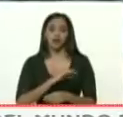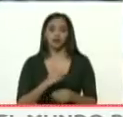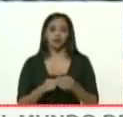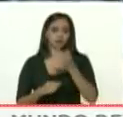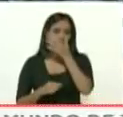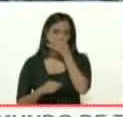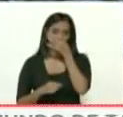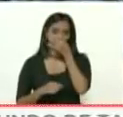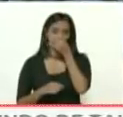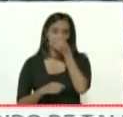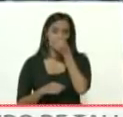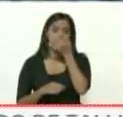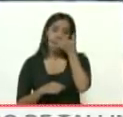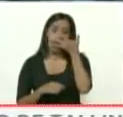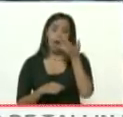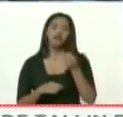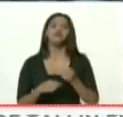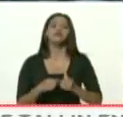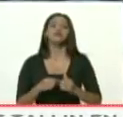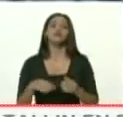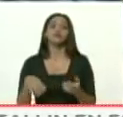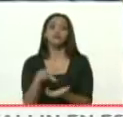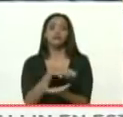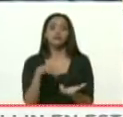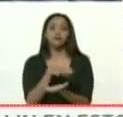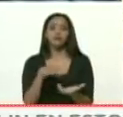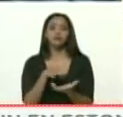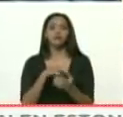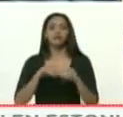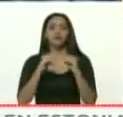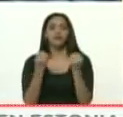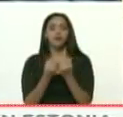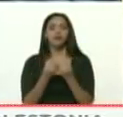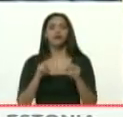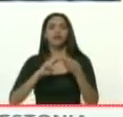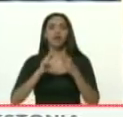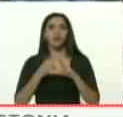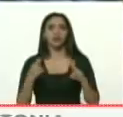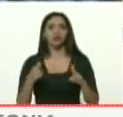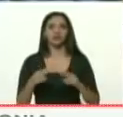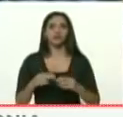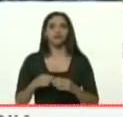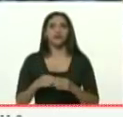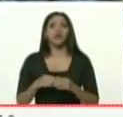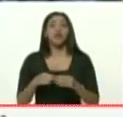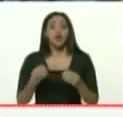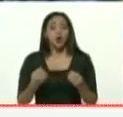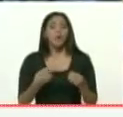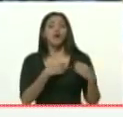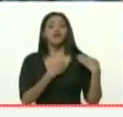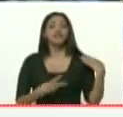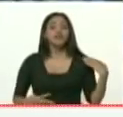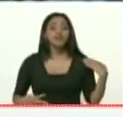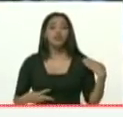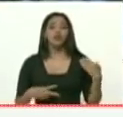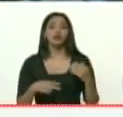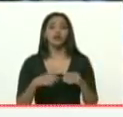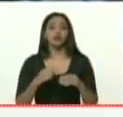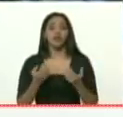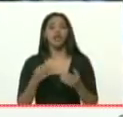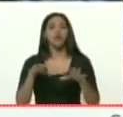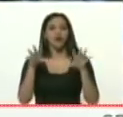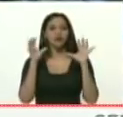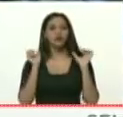que alteran el orden interno y la paz, están los servicios públicos. Y por eso, como vicepresidente de Obras Públicas y Servicios, hemos